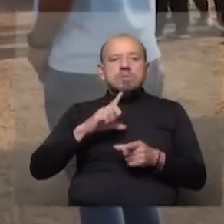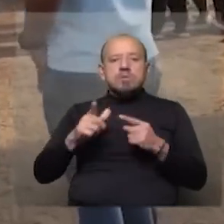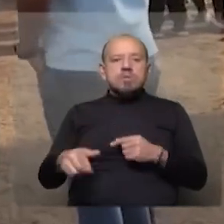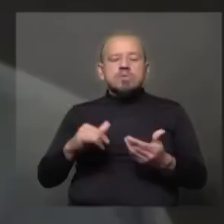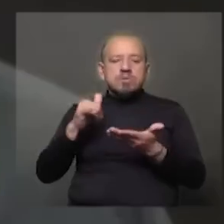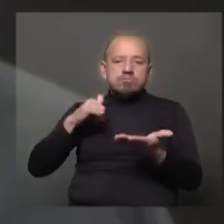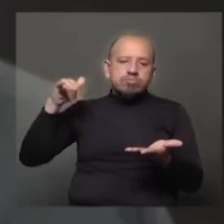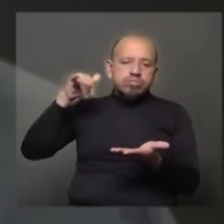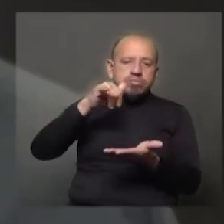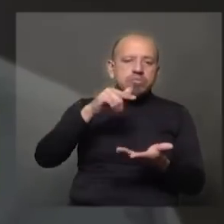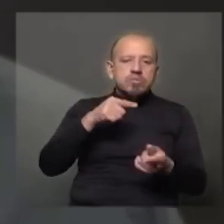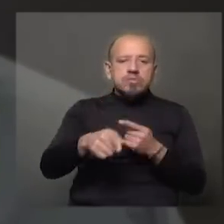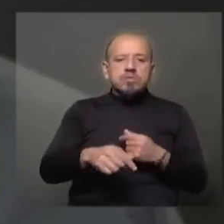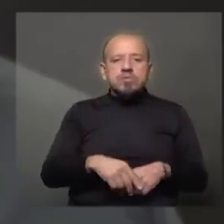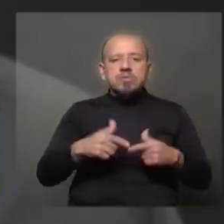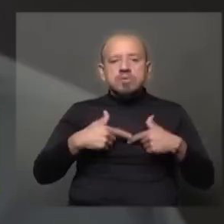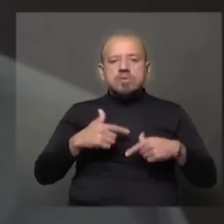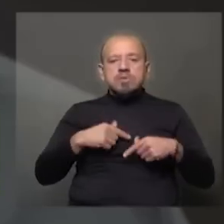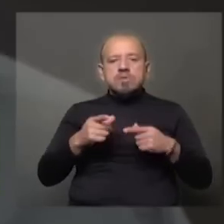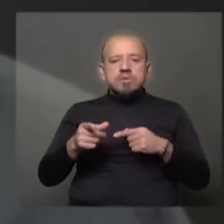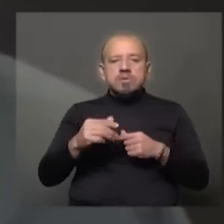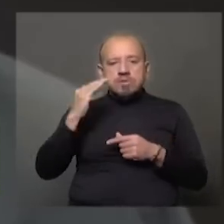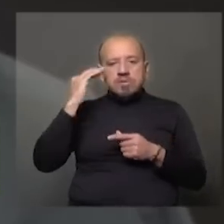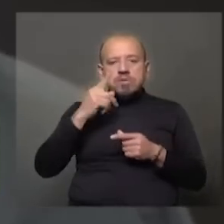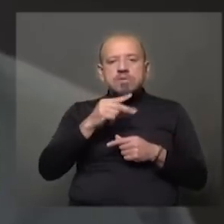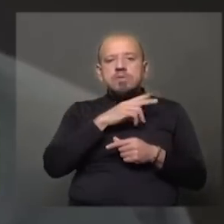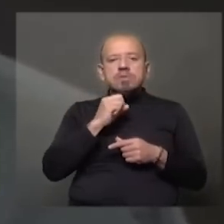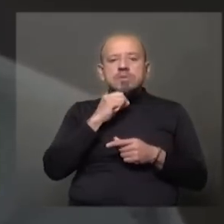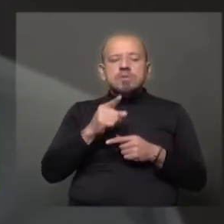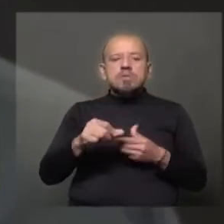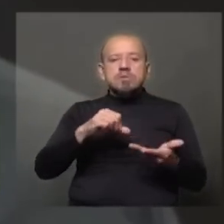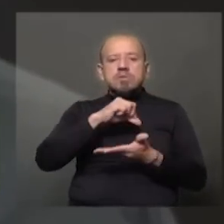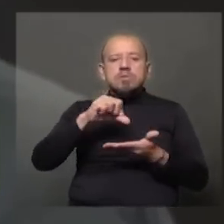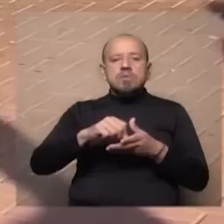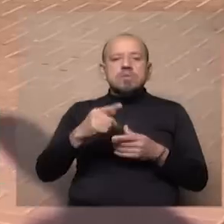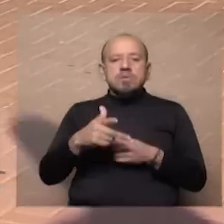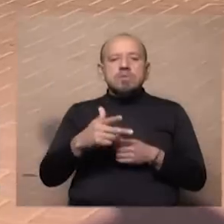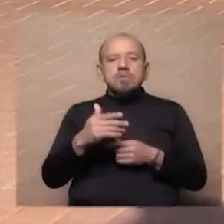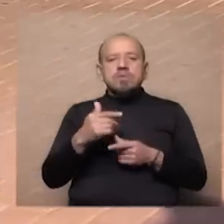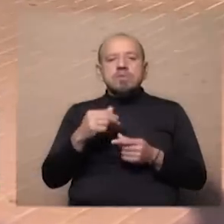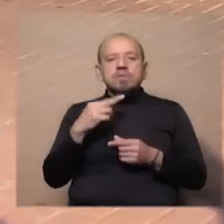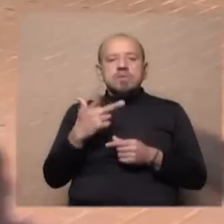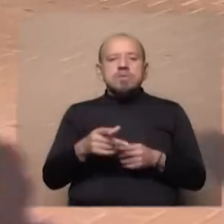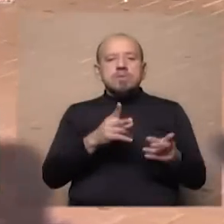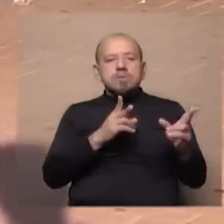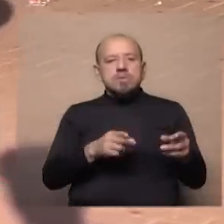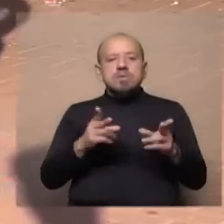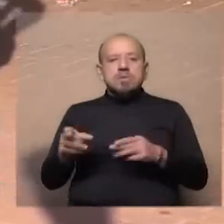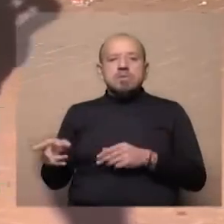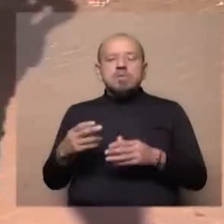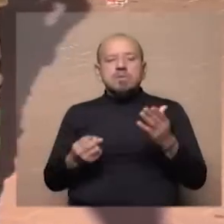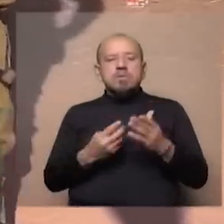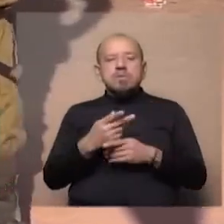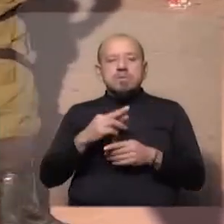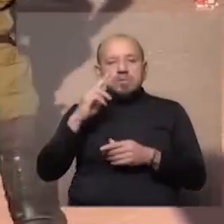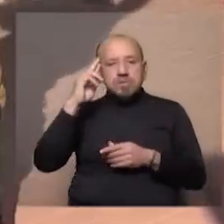israelí el ministro de defensa de Israel joab Galant sostuvo que su país tiene un plan de tres etapas que desembocará en una nueva realidad de